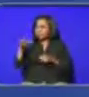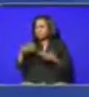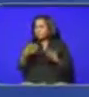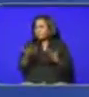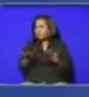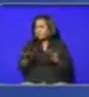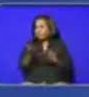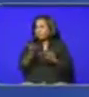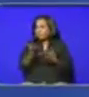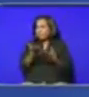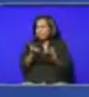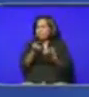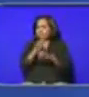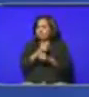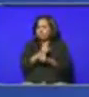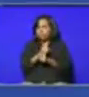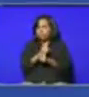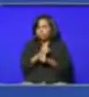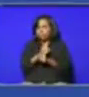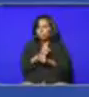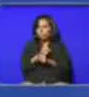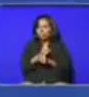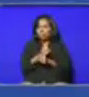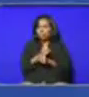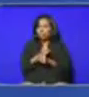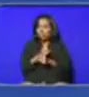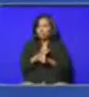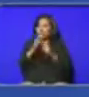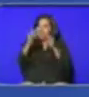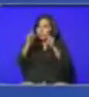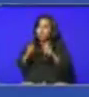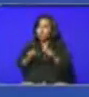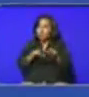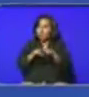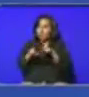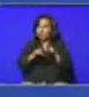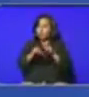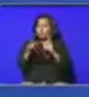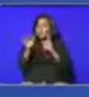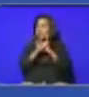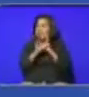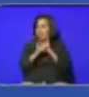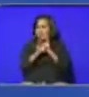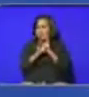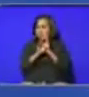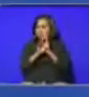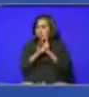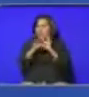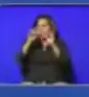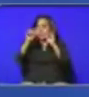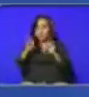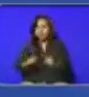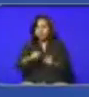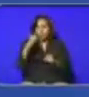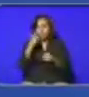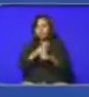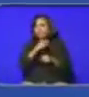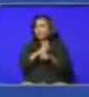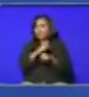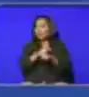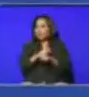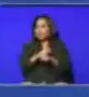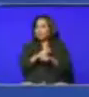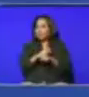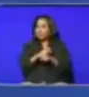que no solamente se le den las competencias técnicas para ir al ejercicio inmediato, bien sea en refrigeración, en